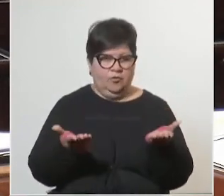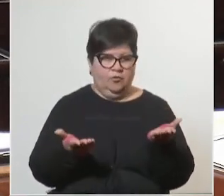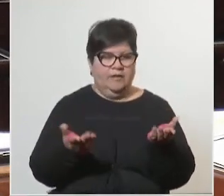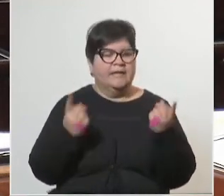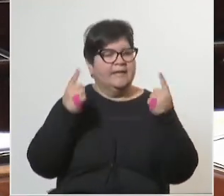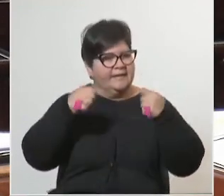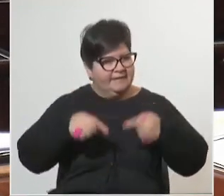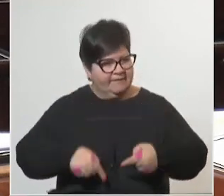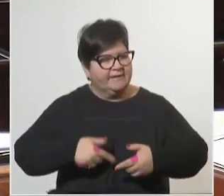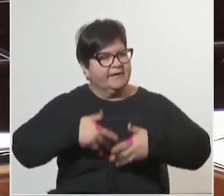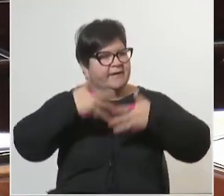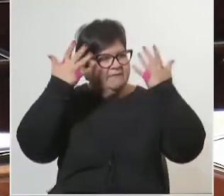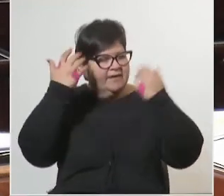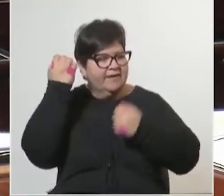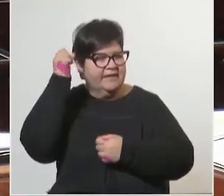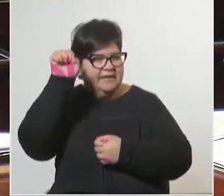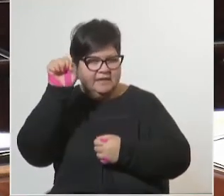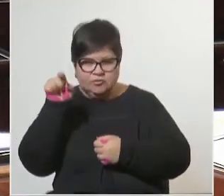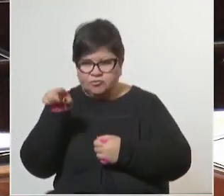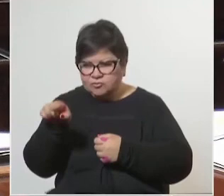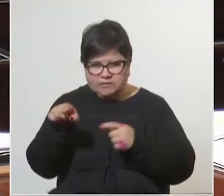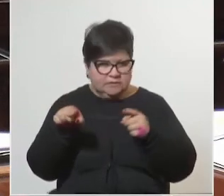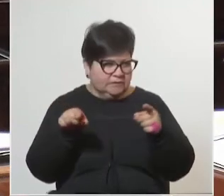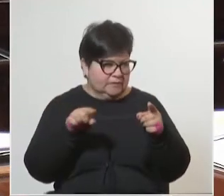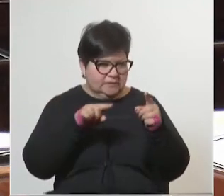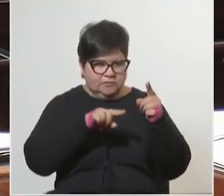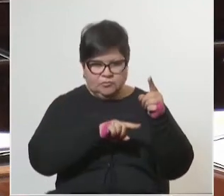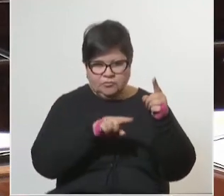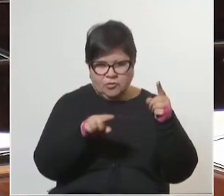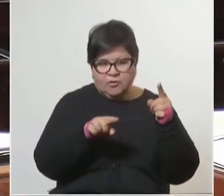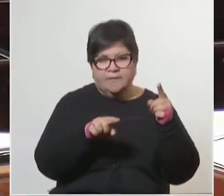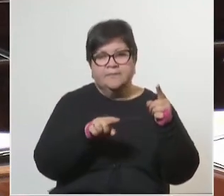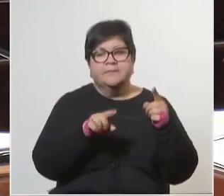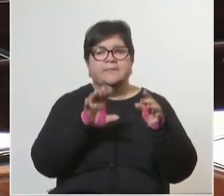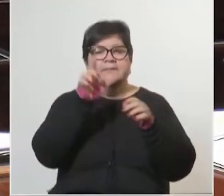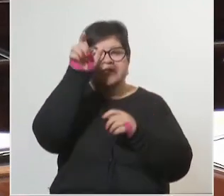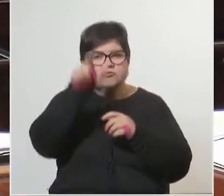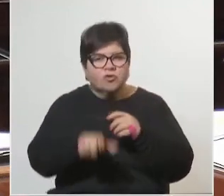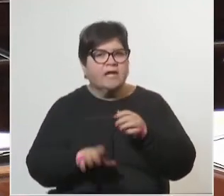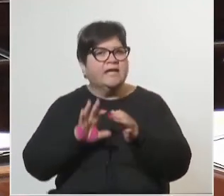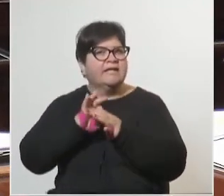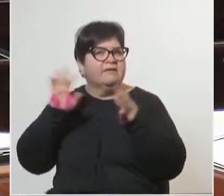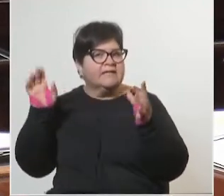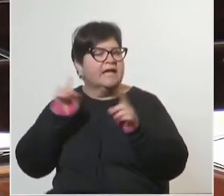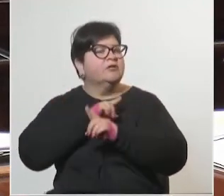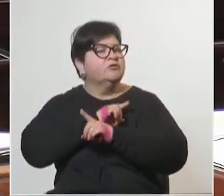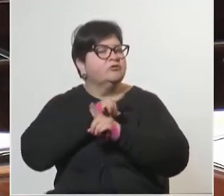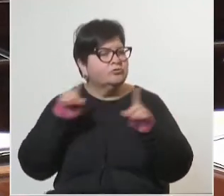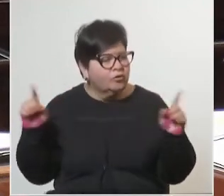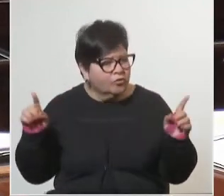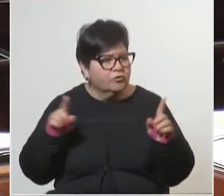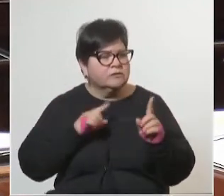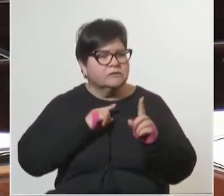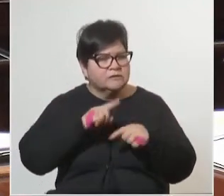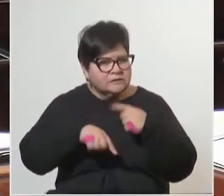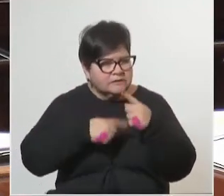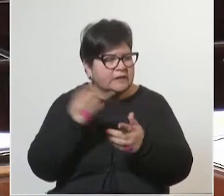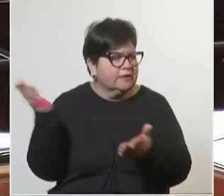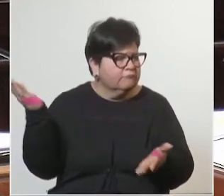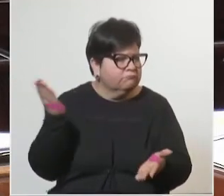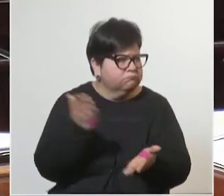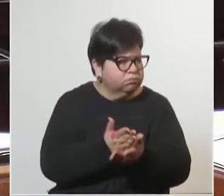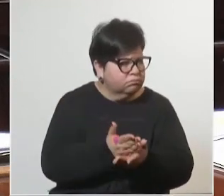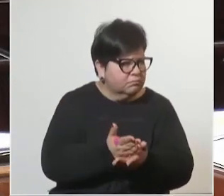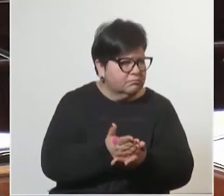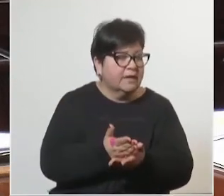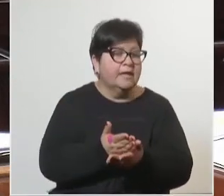la gravedad de los delitos. La persona no queda en libertad, sino que sigue cumpliendo la pena con restricciones que ya existen hoy